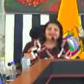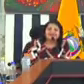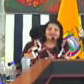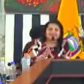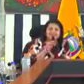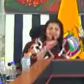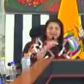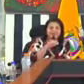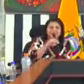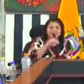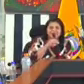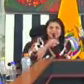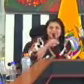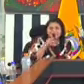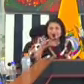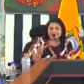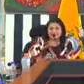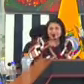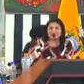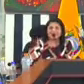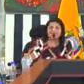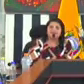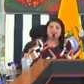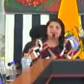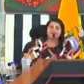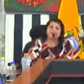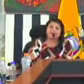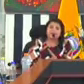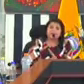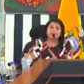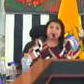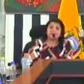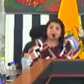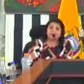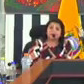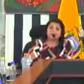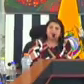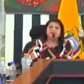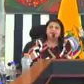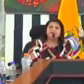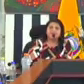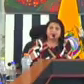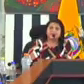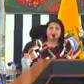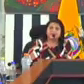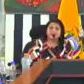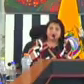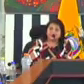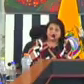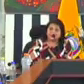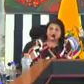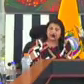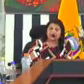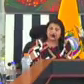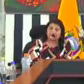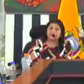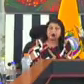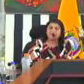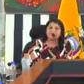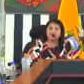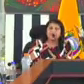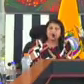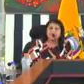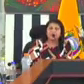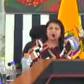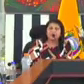Están lo que piden los señorita concejales que se tenían 350, se les está haciendo un traspaso de 500, en total